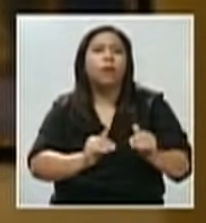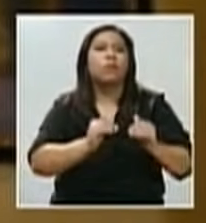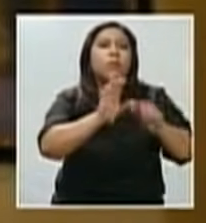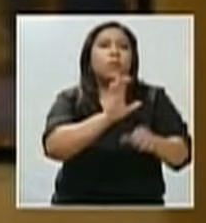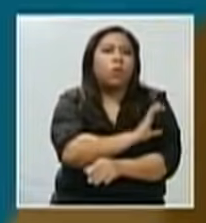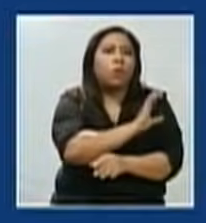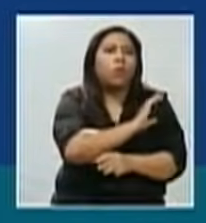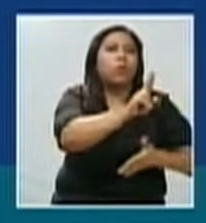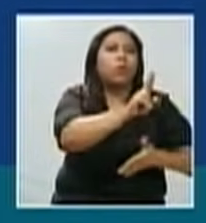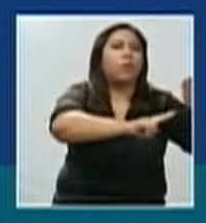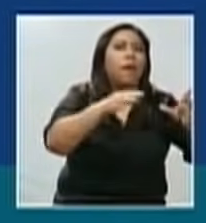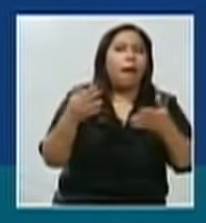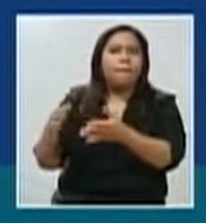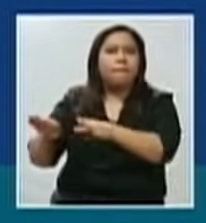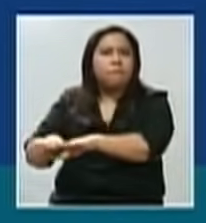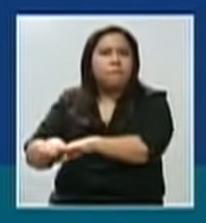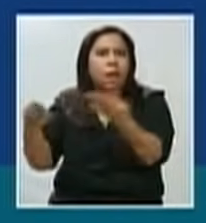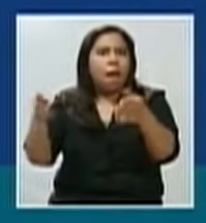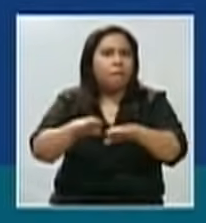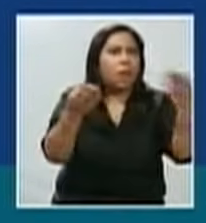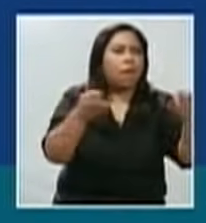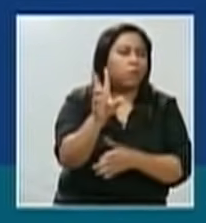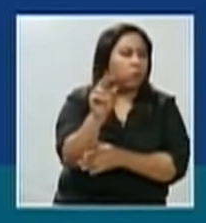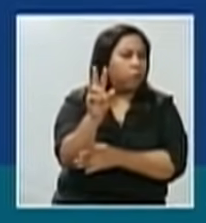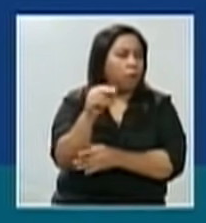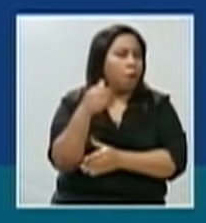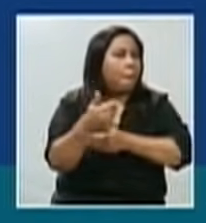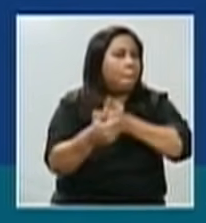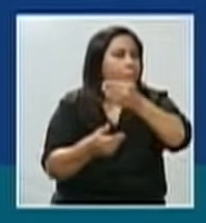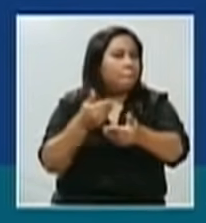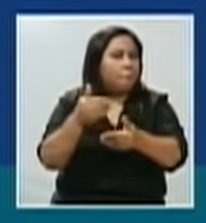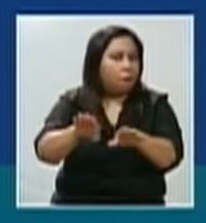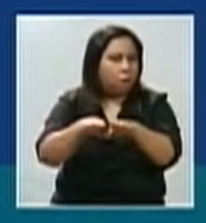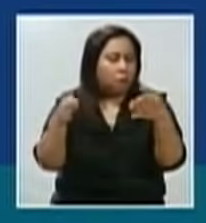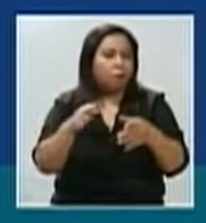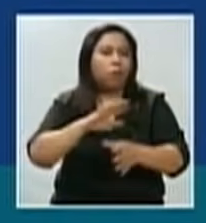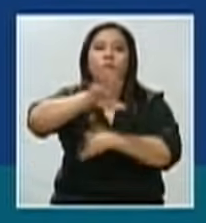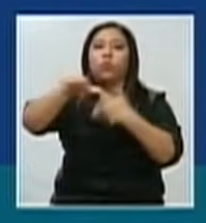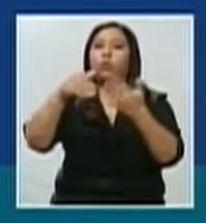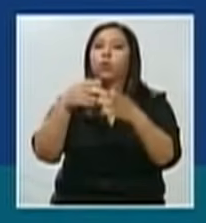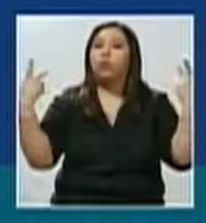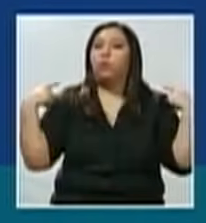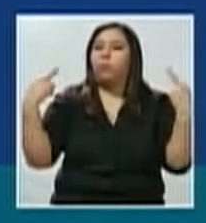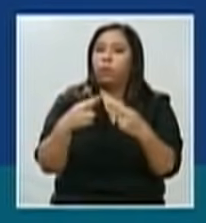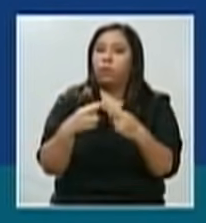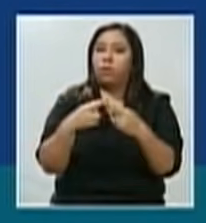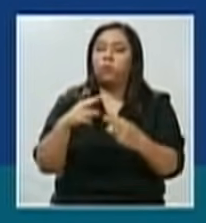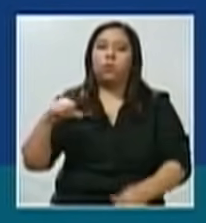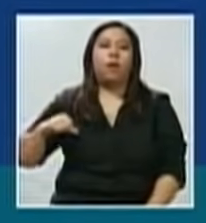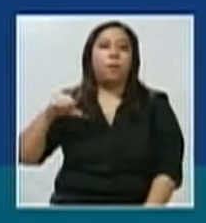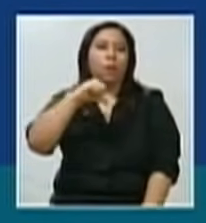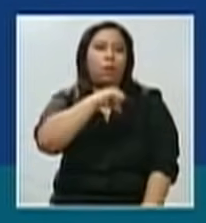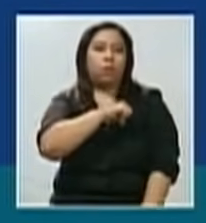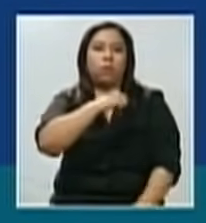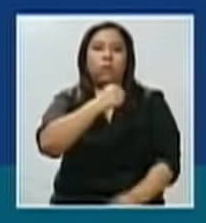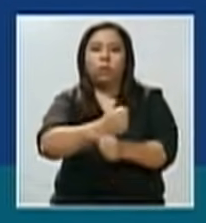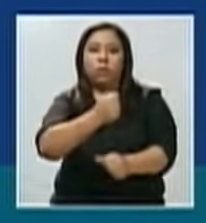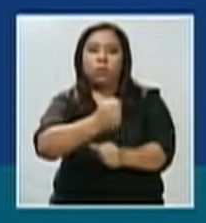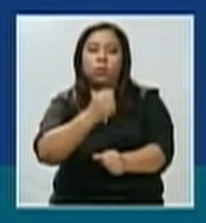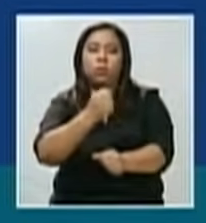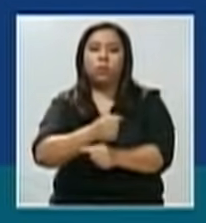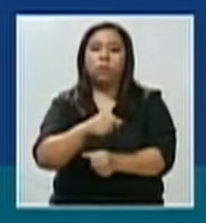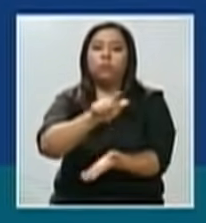progresiva. Todos los docentes, personal administrativo y de servicio deben estar vacunados